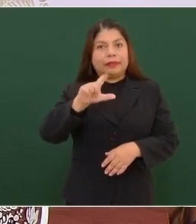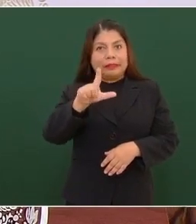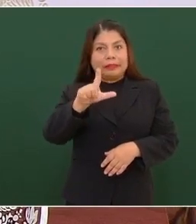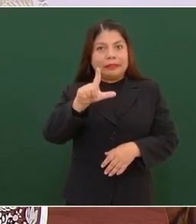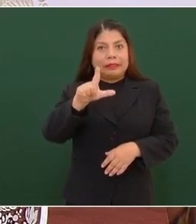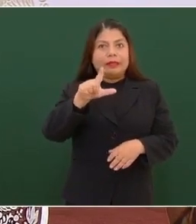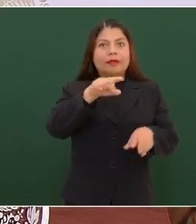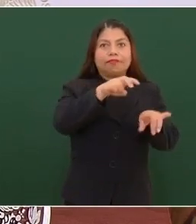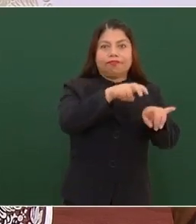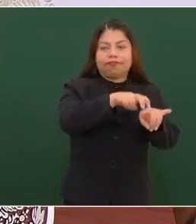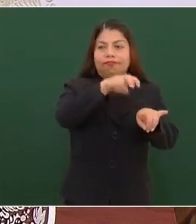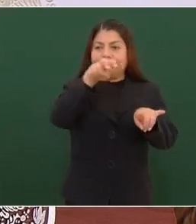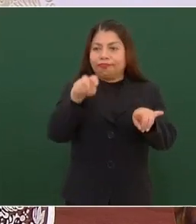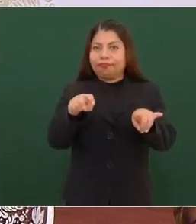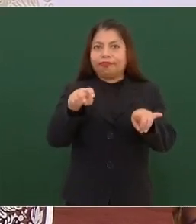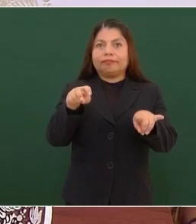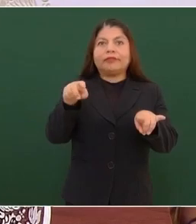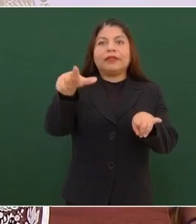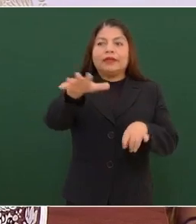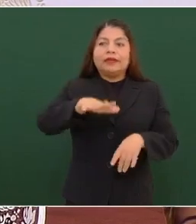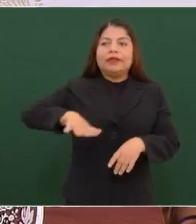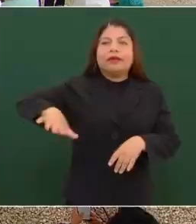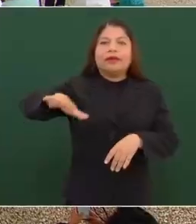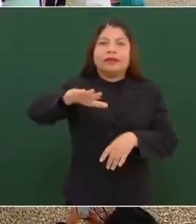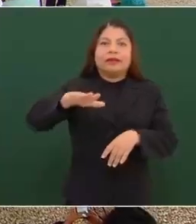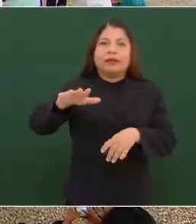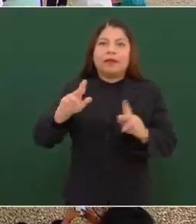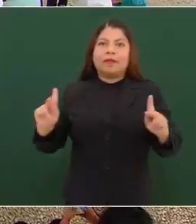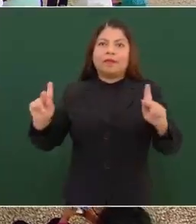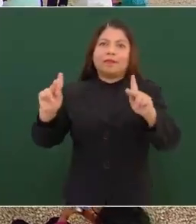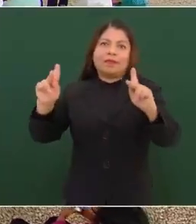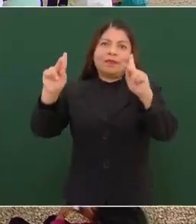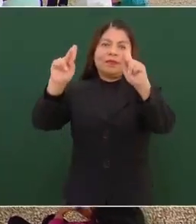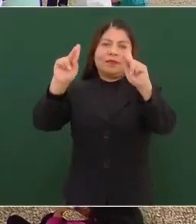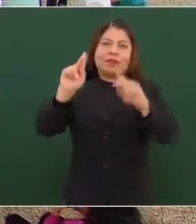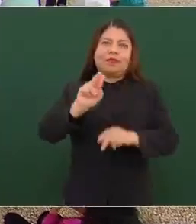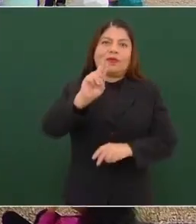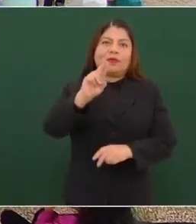a visitar la zona arqueológica de Uxmal,